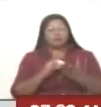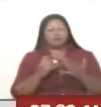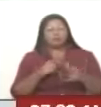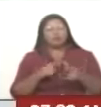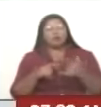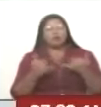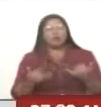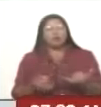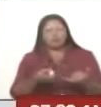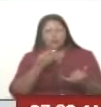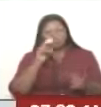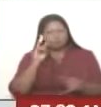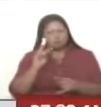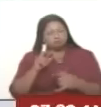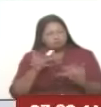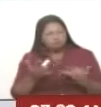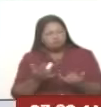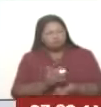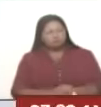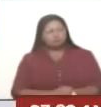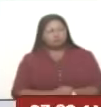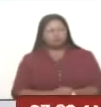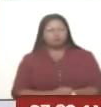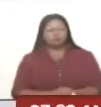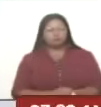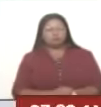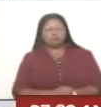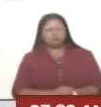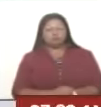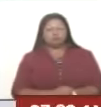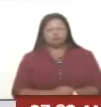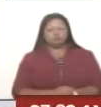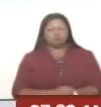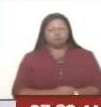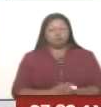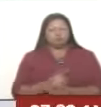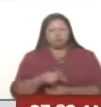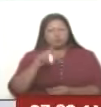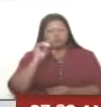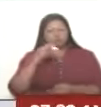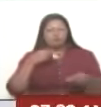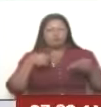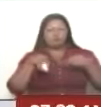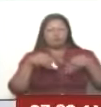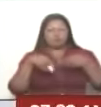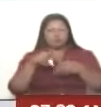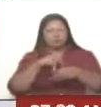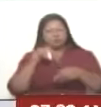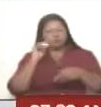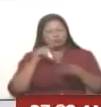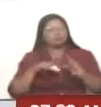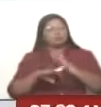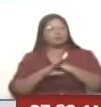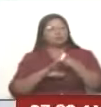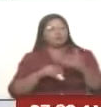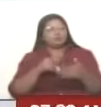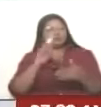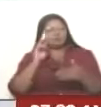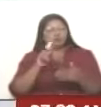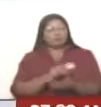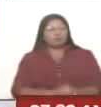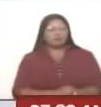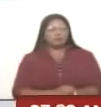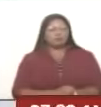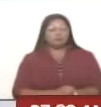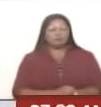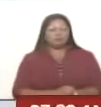una buena perspectiva desde ese punto de vista. La flexibilización a las sanciones que nosotros le